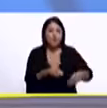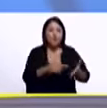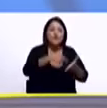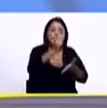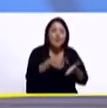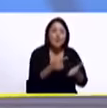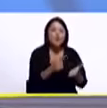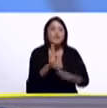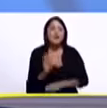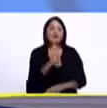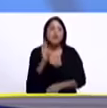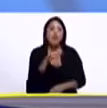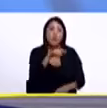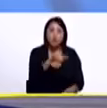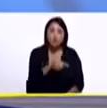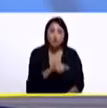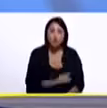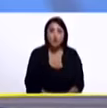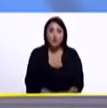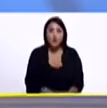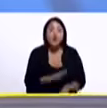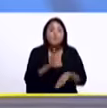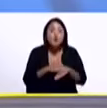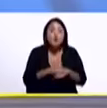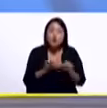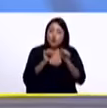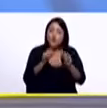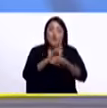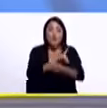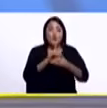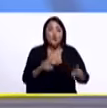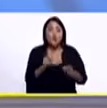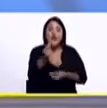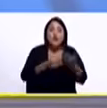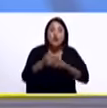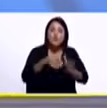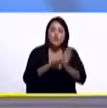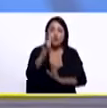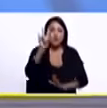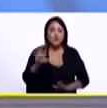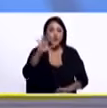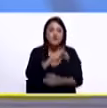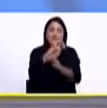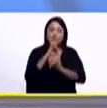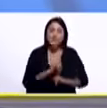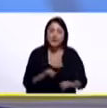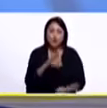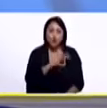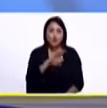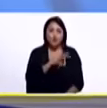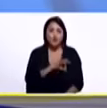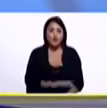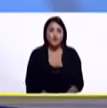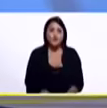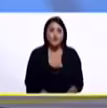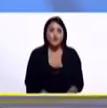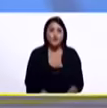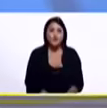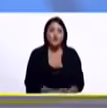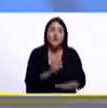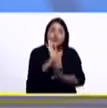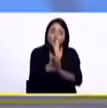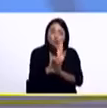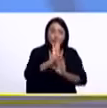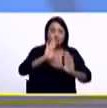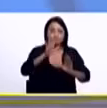Barbados en aras de la consolidación democrática, el crecimiento económico, la felicidad social y la defensa del territorio